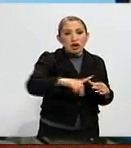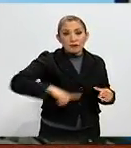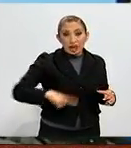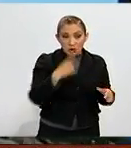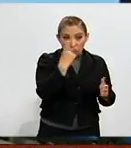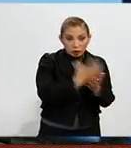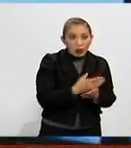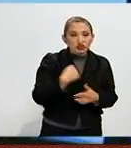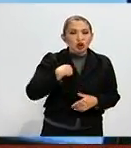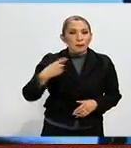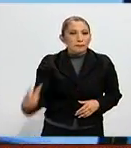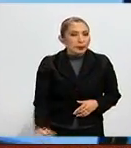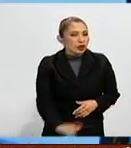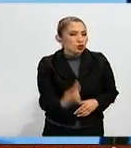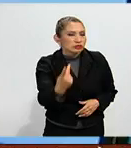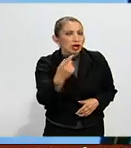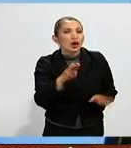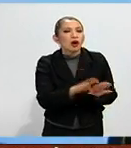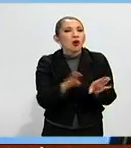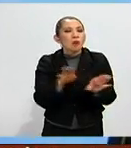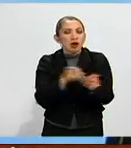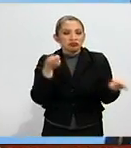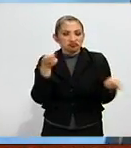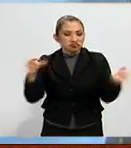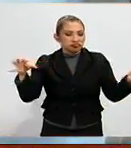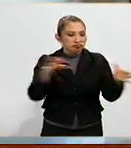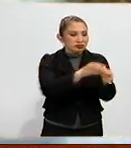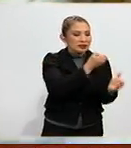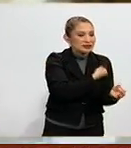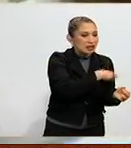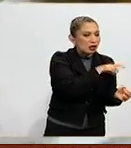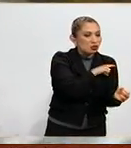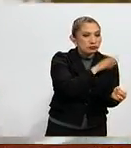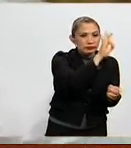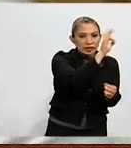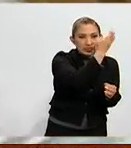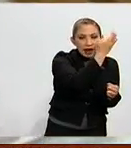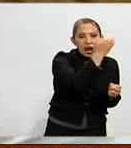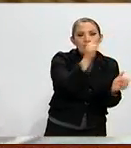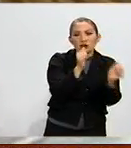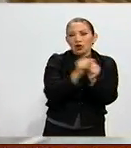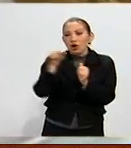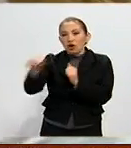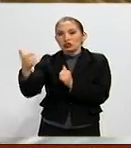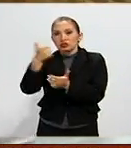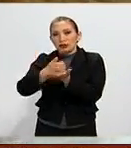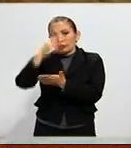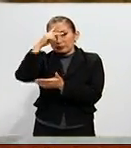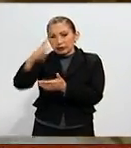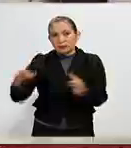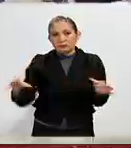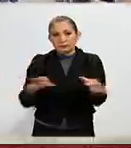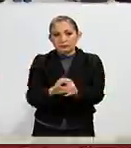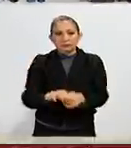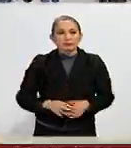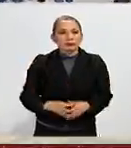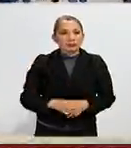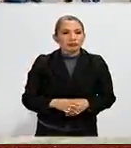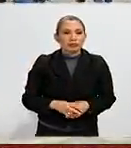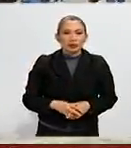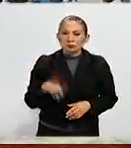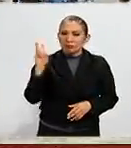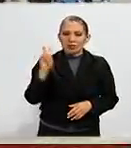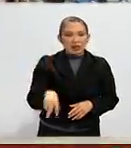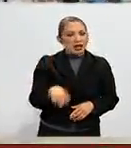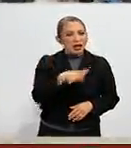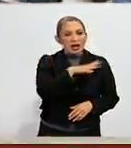gobierno federal. Mi pregunta es, ¿cómo se está coordinando la Secretaría de Salud Pública Federal con la de ustedes? Pues totalmente,